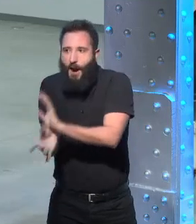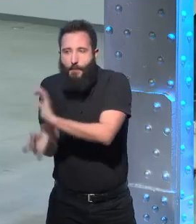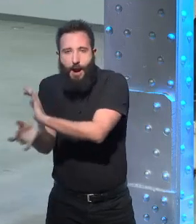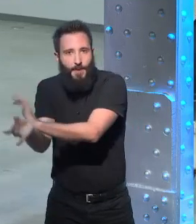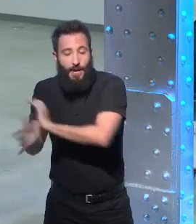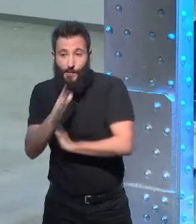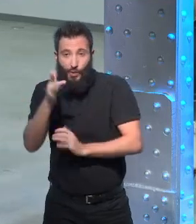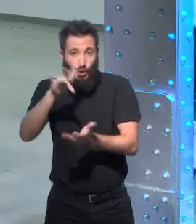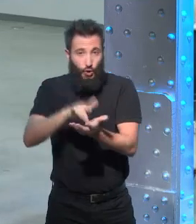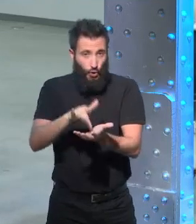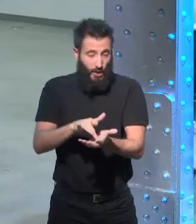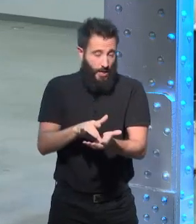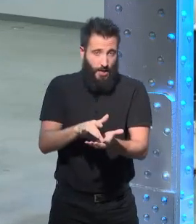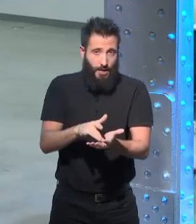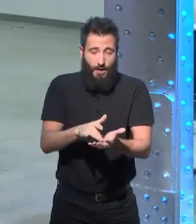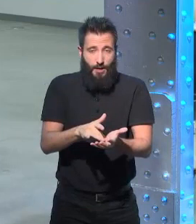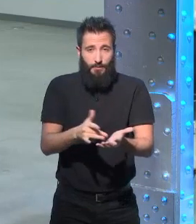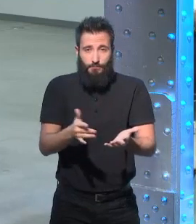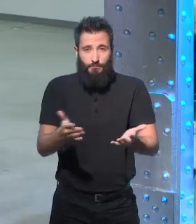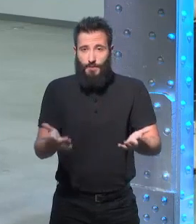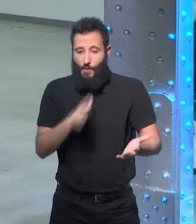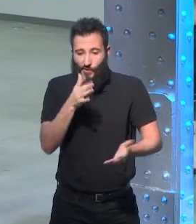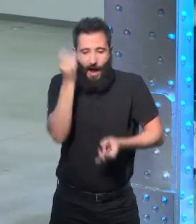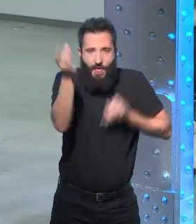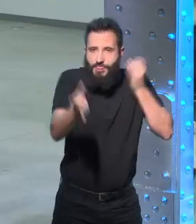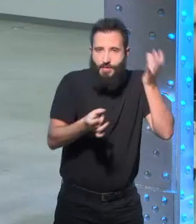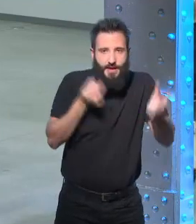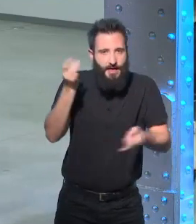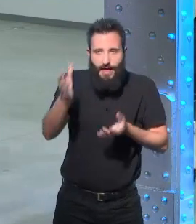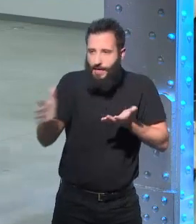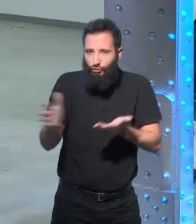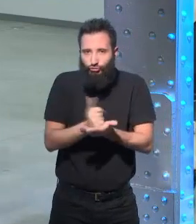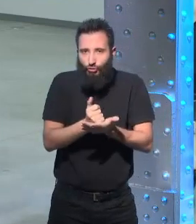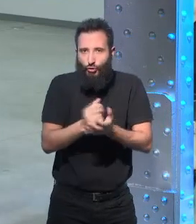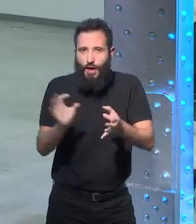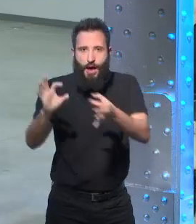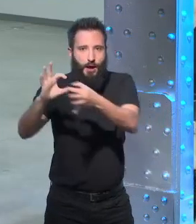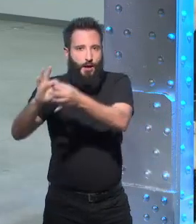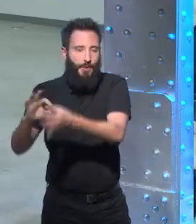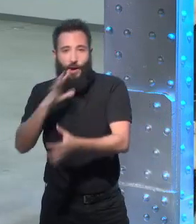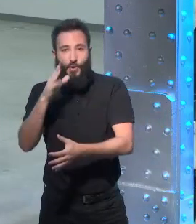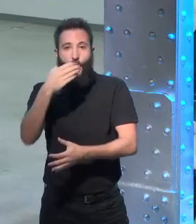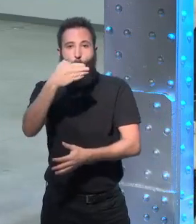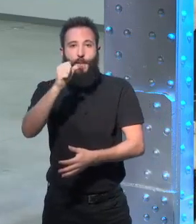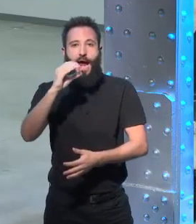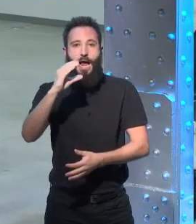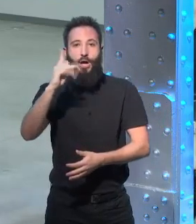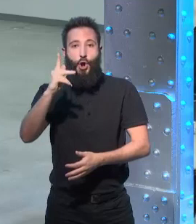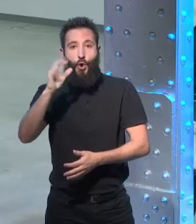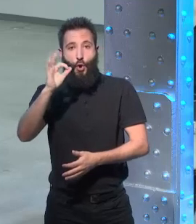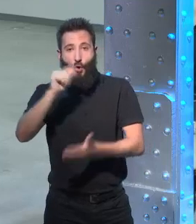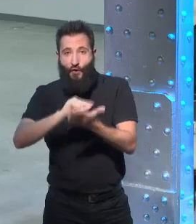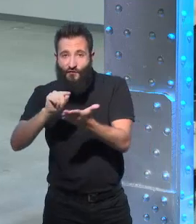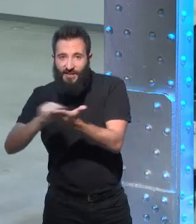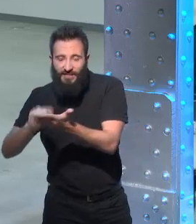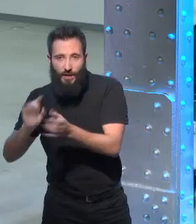una parte, todas aquellas actividades relacionadas con el back office de la banca están siendo sustituidas